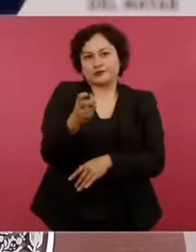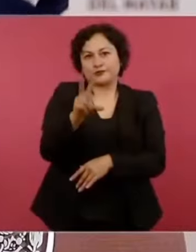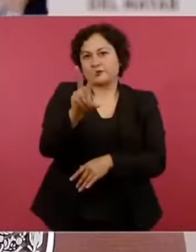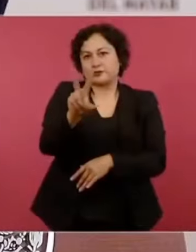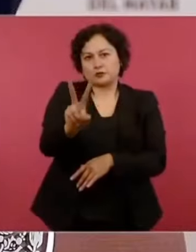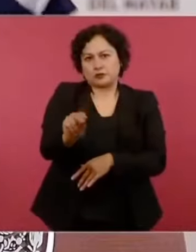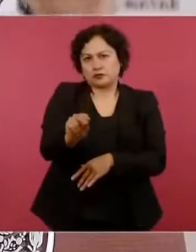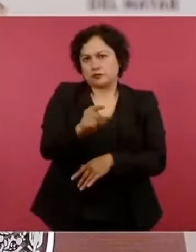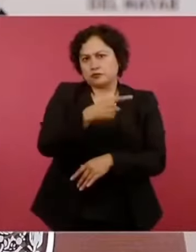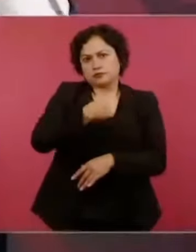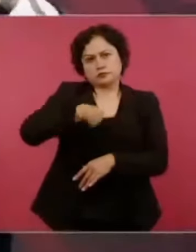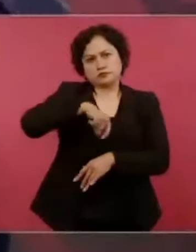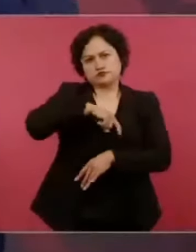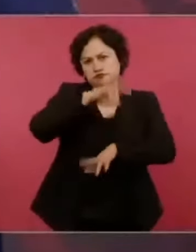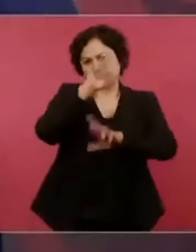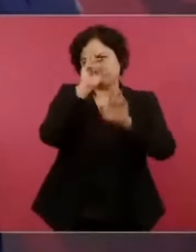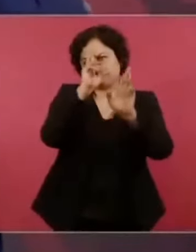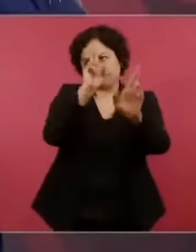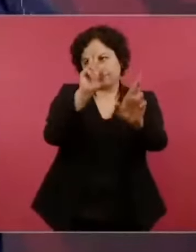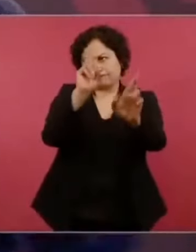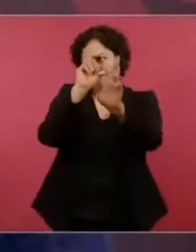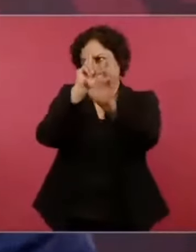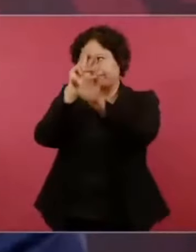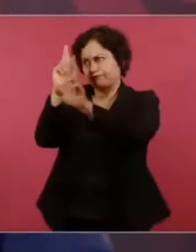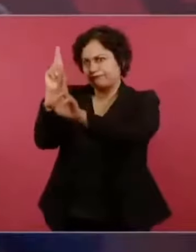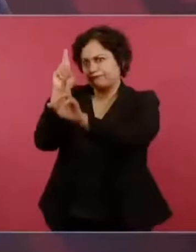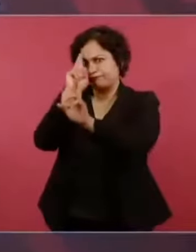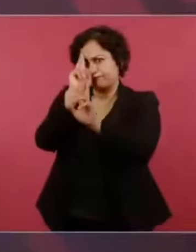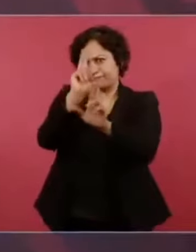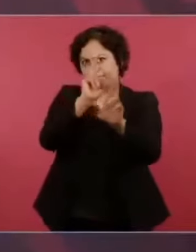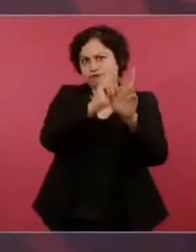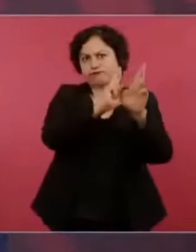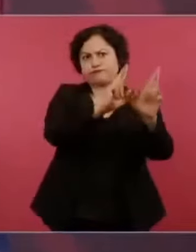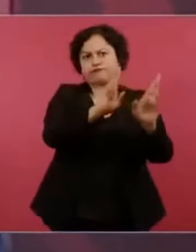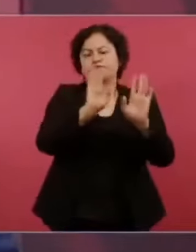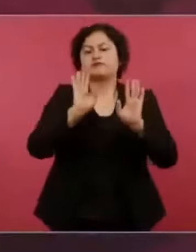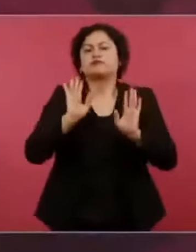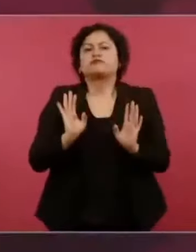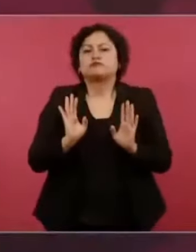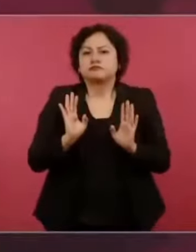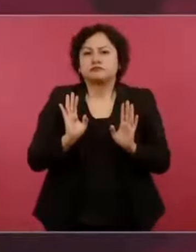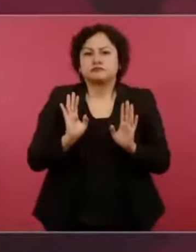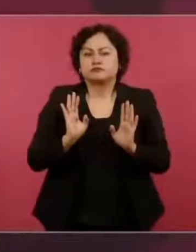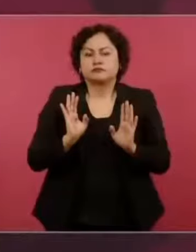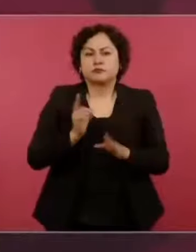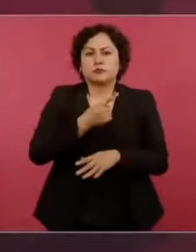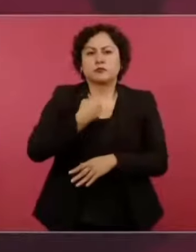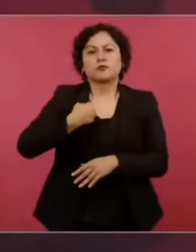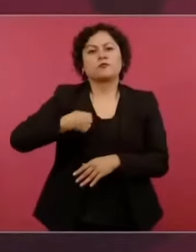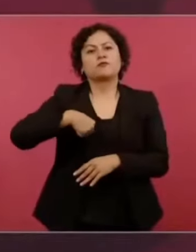somos respetuosos de el origen. Además, nosotros somos